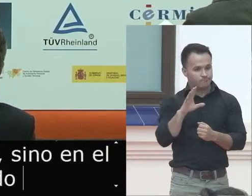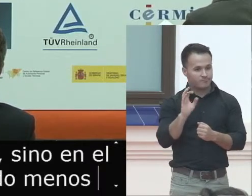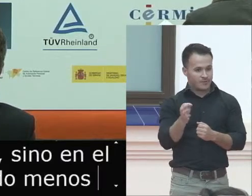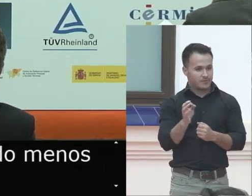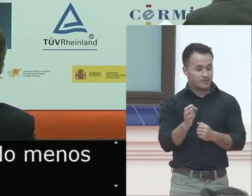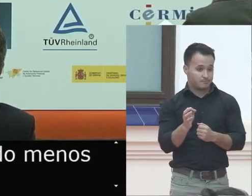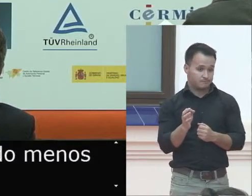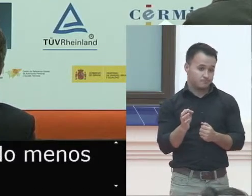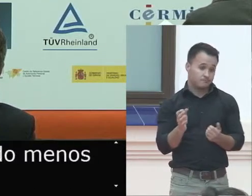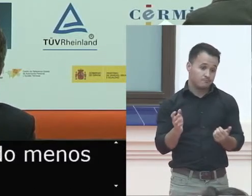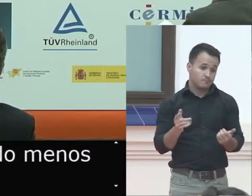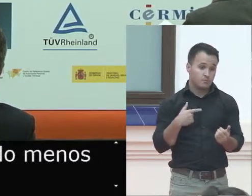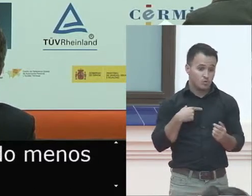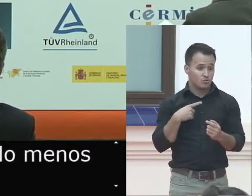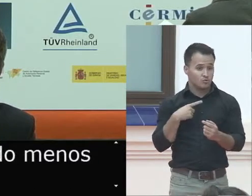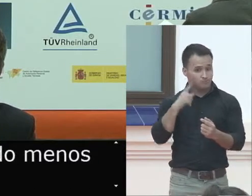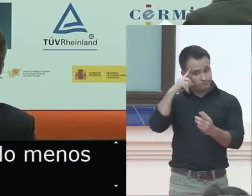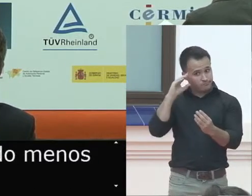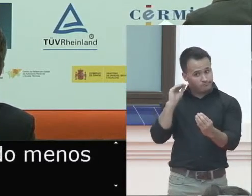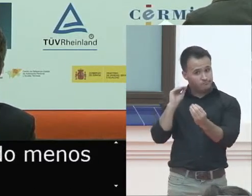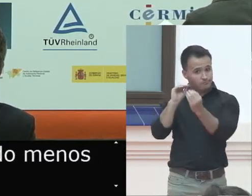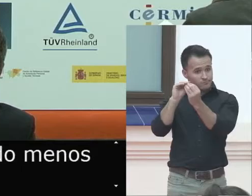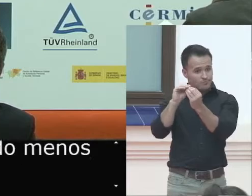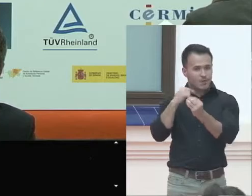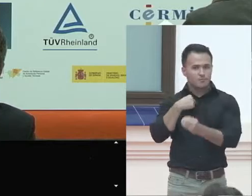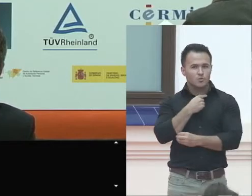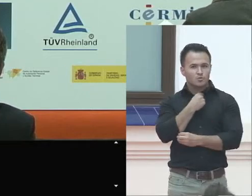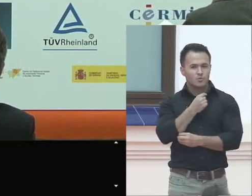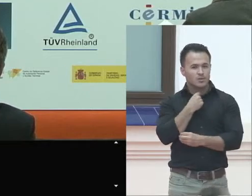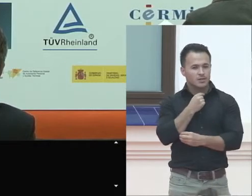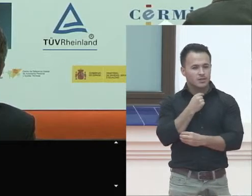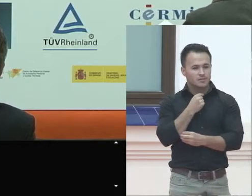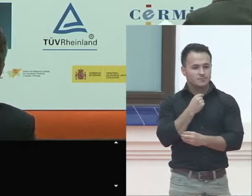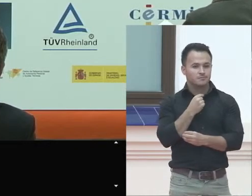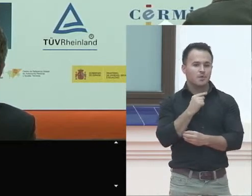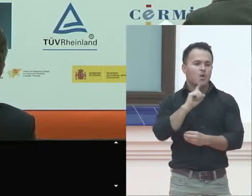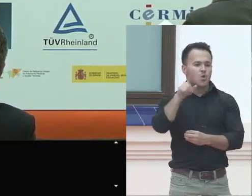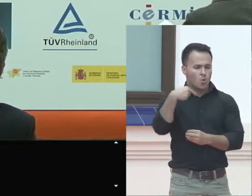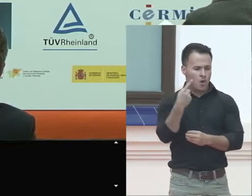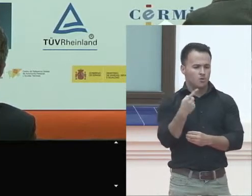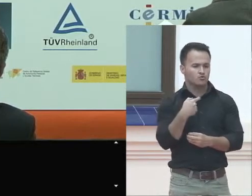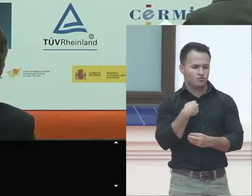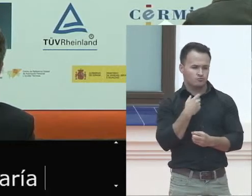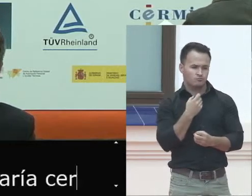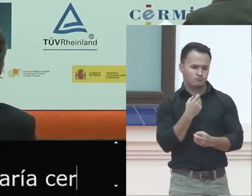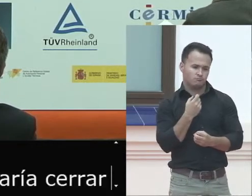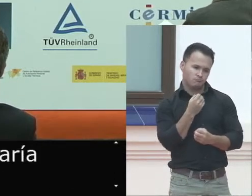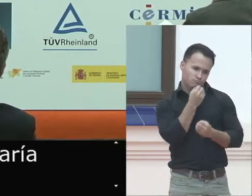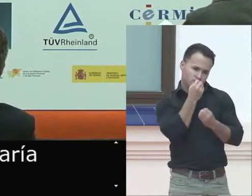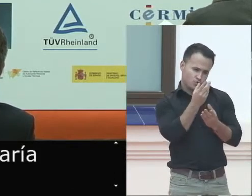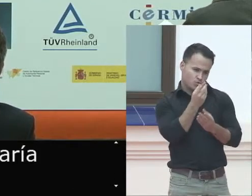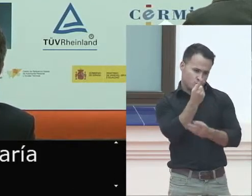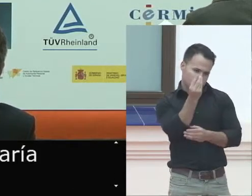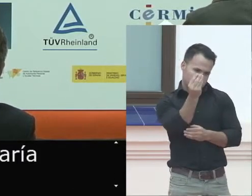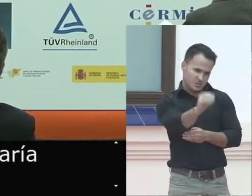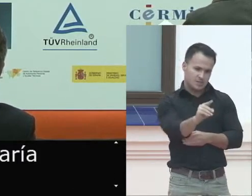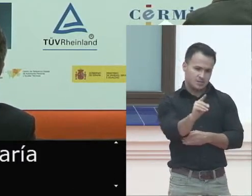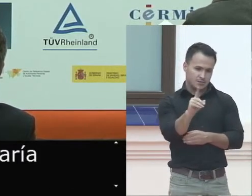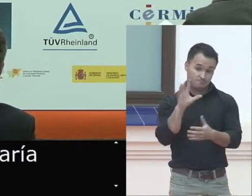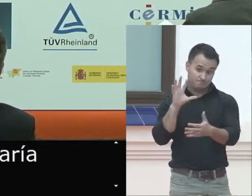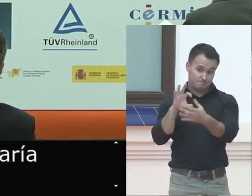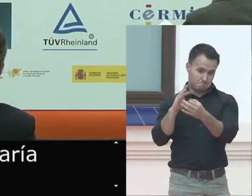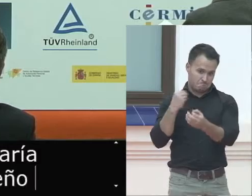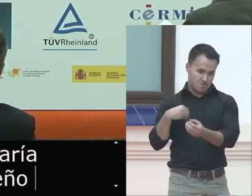decirlo así. Comparto contigo la opinión. Me gustaría cerrar, luego voy a hacer yo un pequeño apunte sobre tu